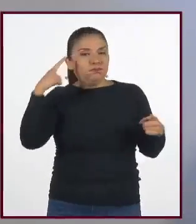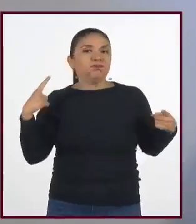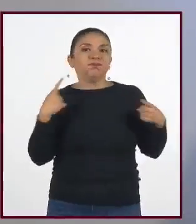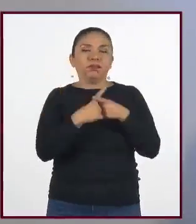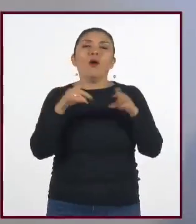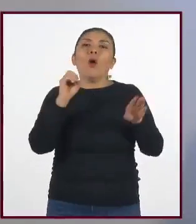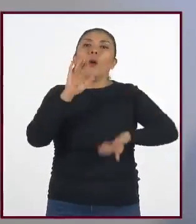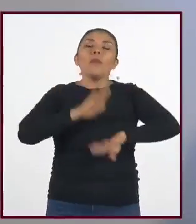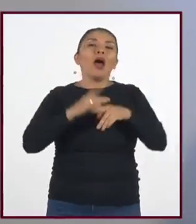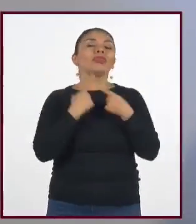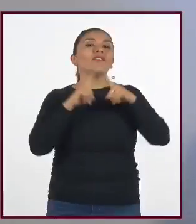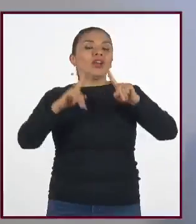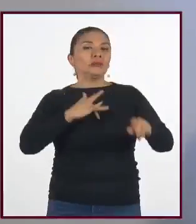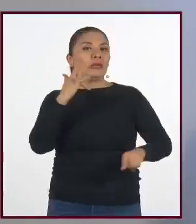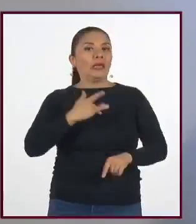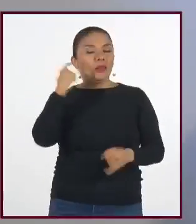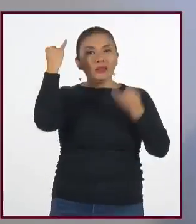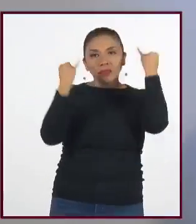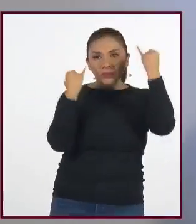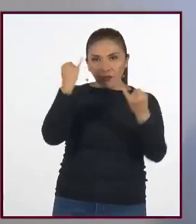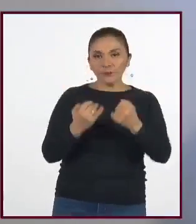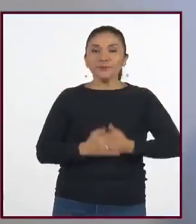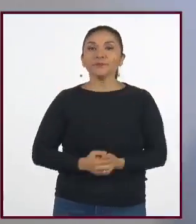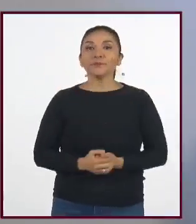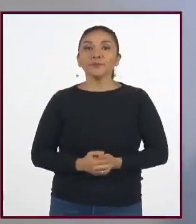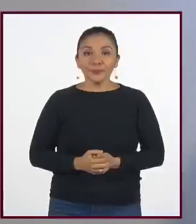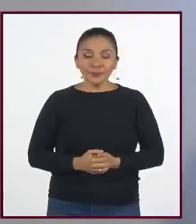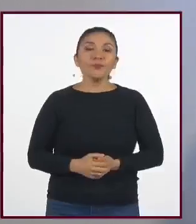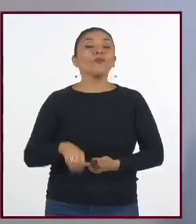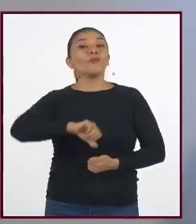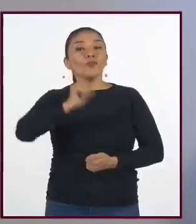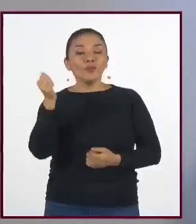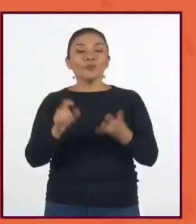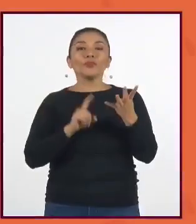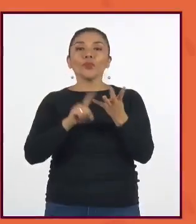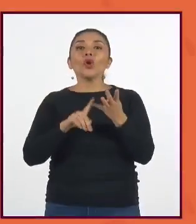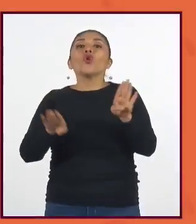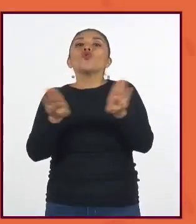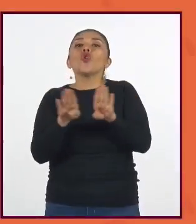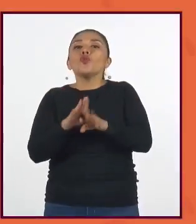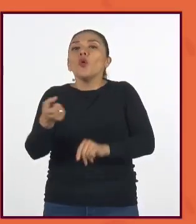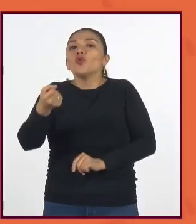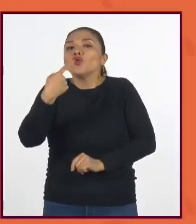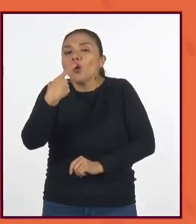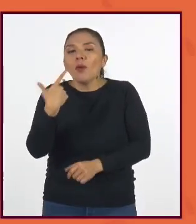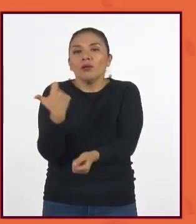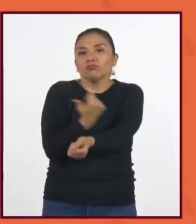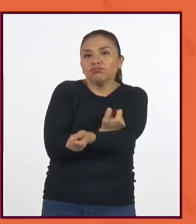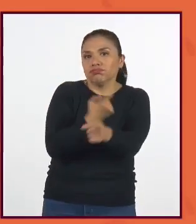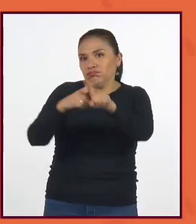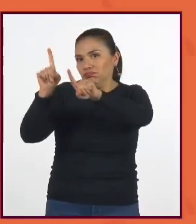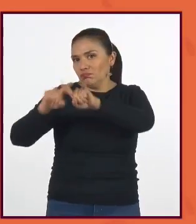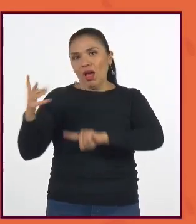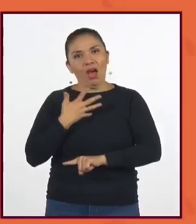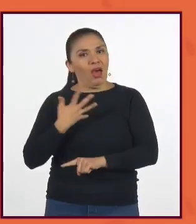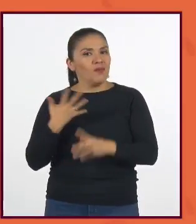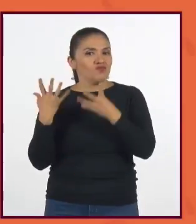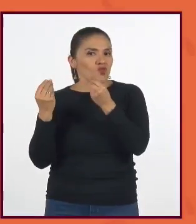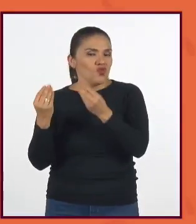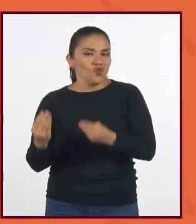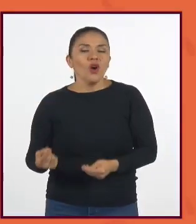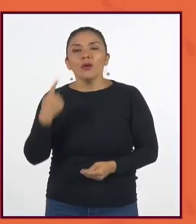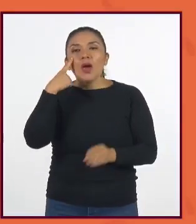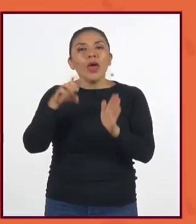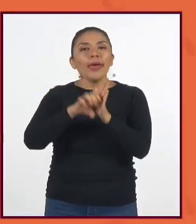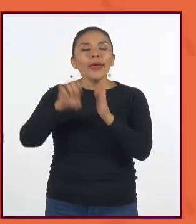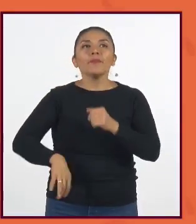psicoactivos. Y según la forma de administración, tenemos diversas formas de administración. Por ejemplo,